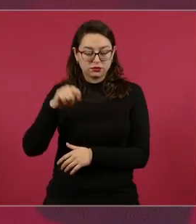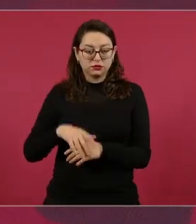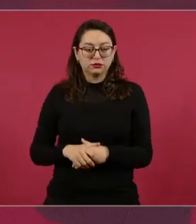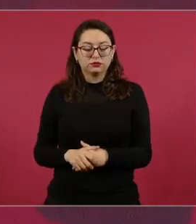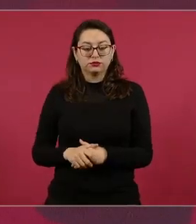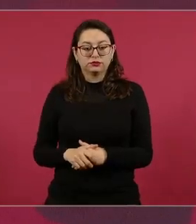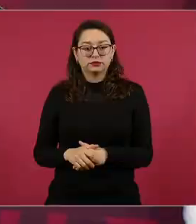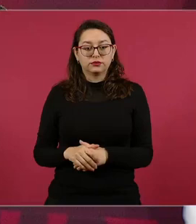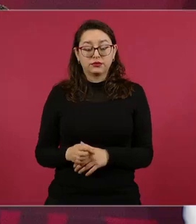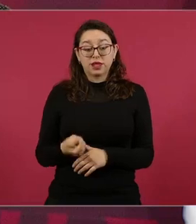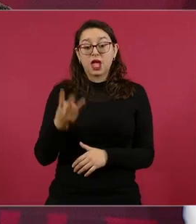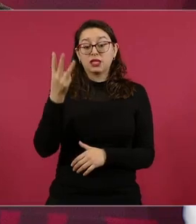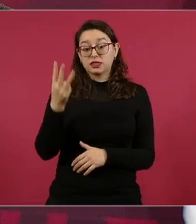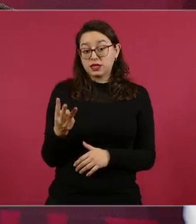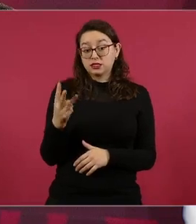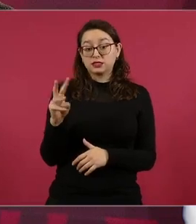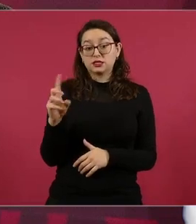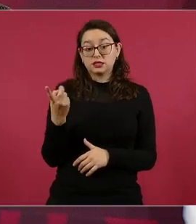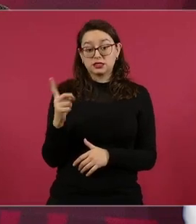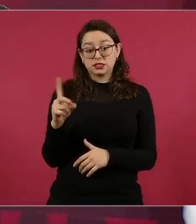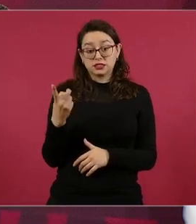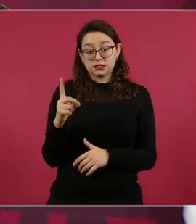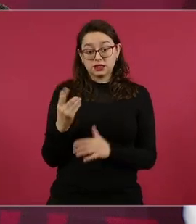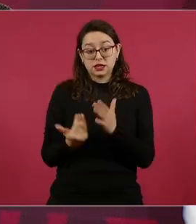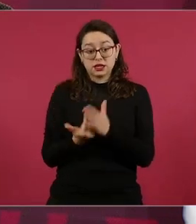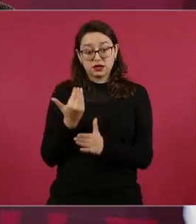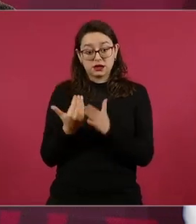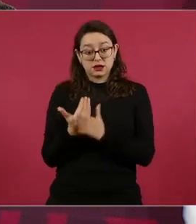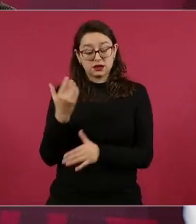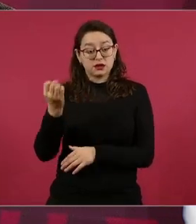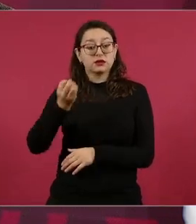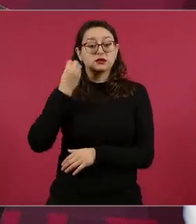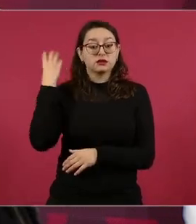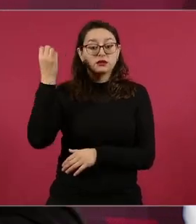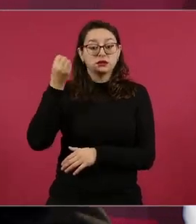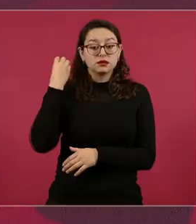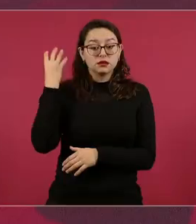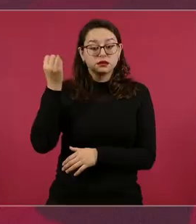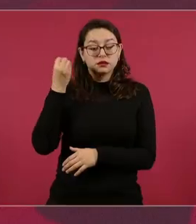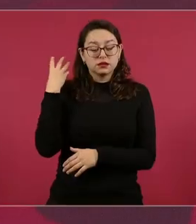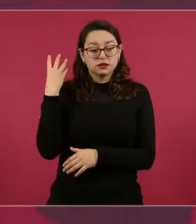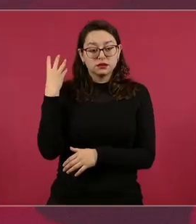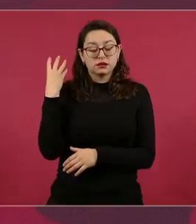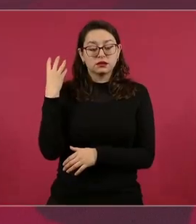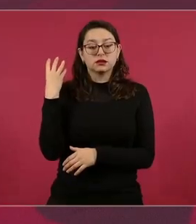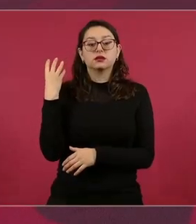El día 3 la mañanera va a ser